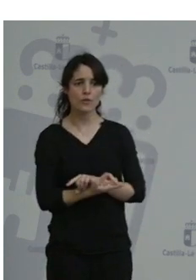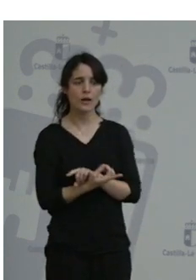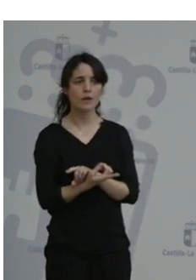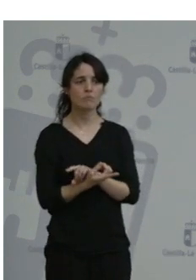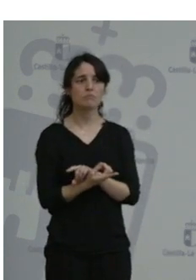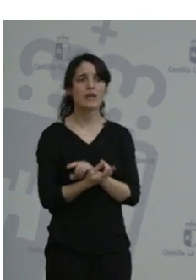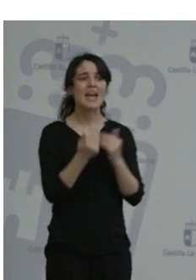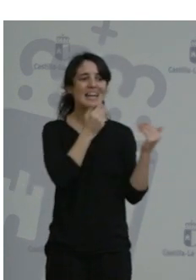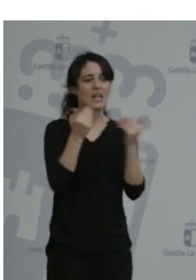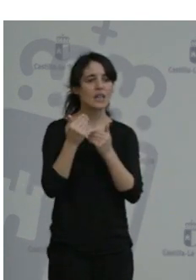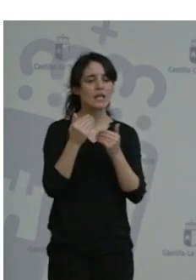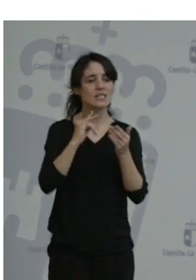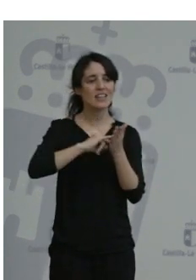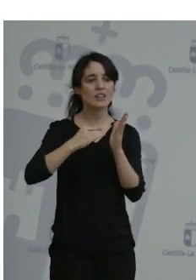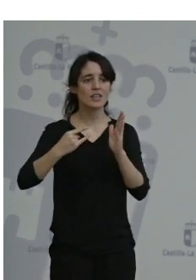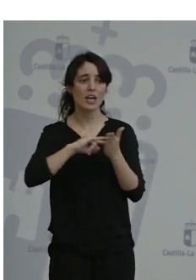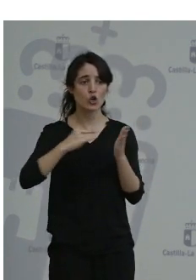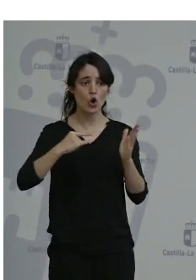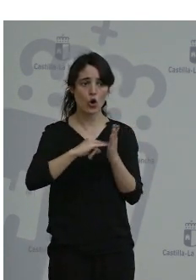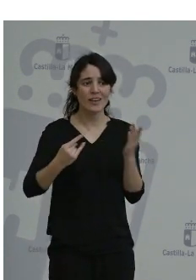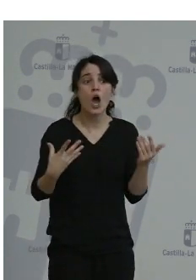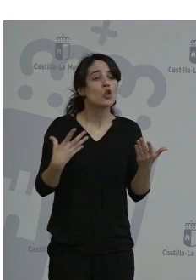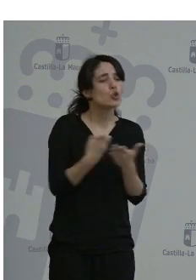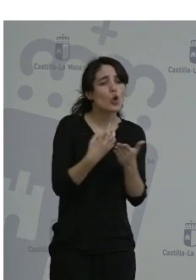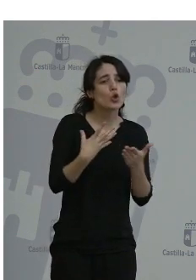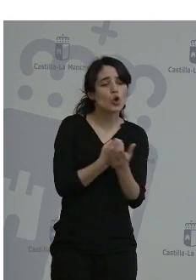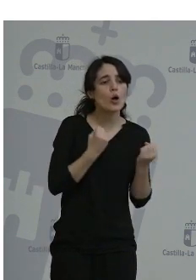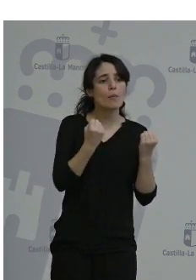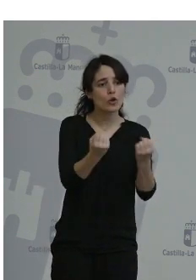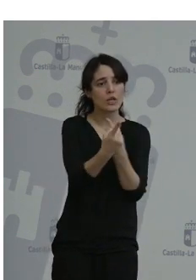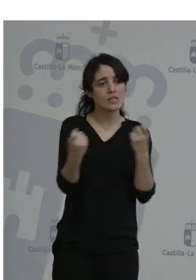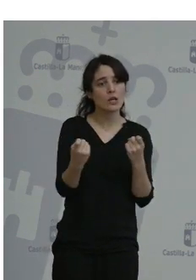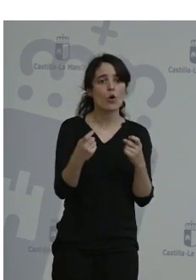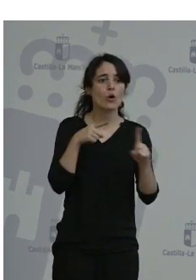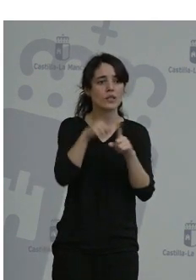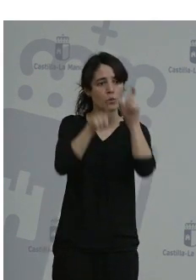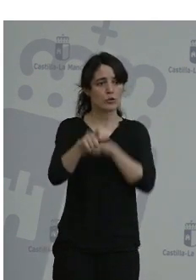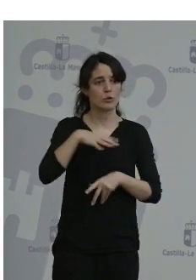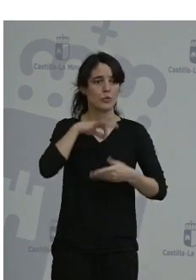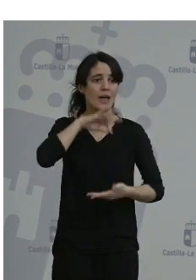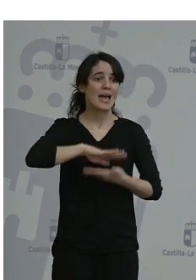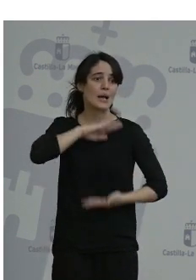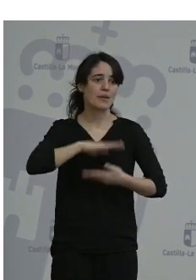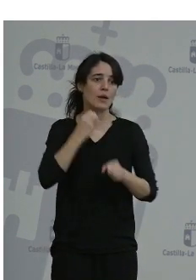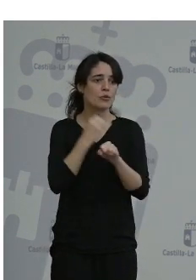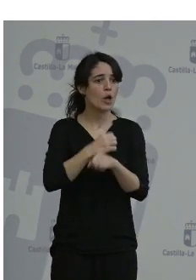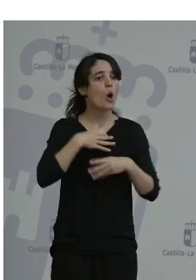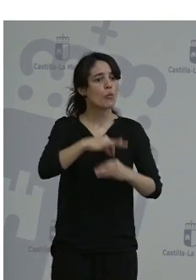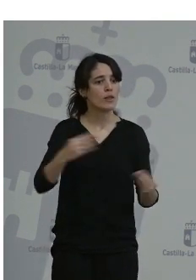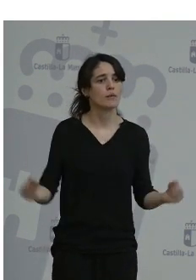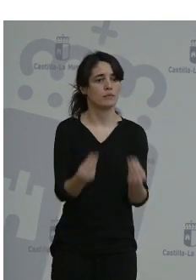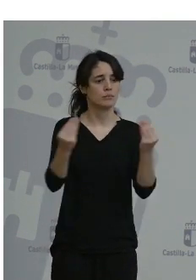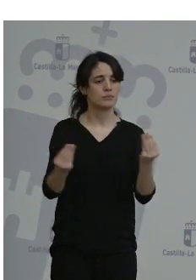todo aquello que sea posible para que la capacitación profesional sea mayor. Pues, como decía, en estas